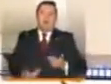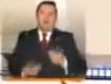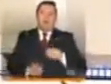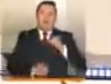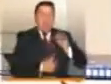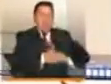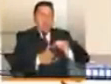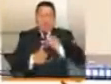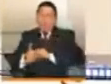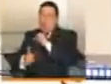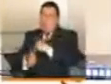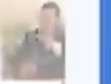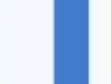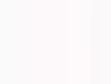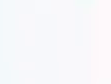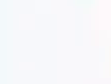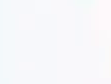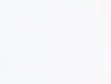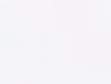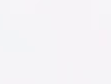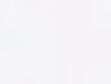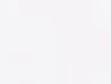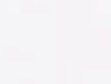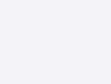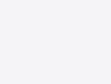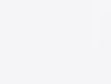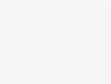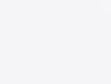cada uno de nosotros se comporte